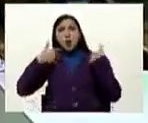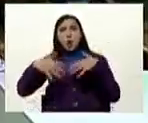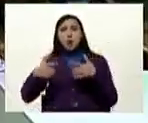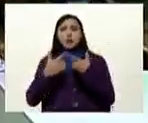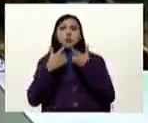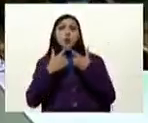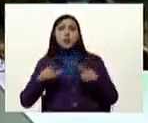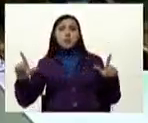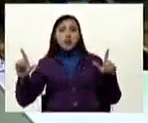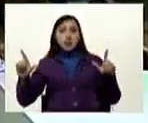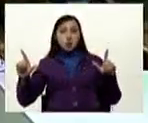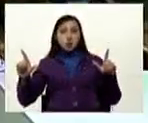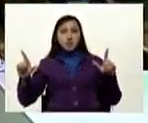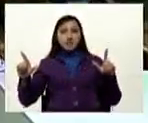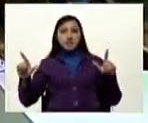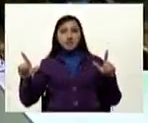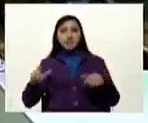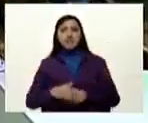libertadores.